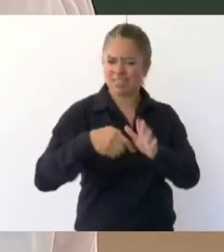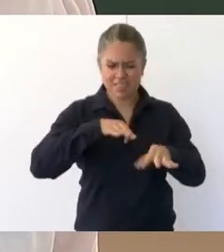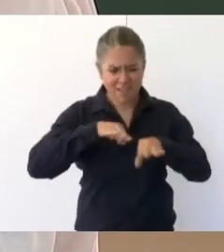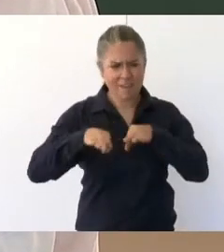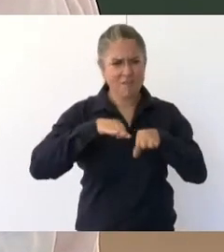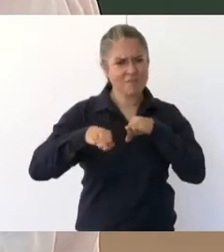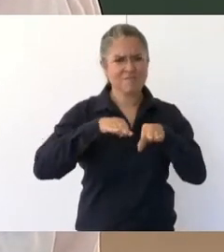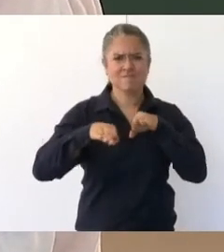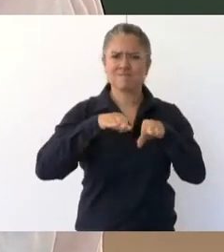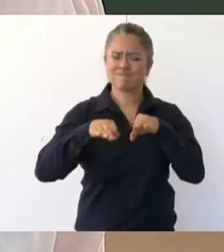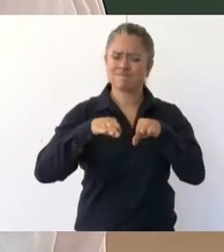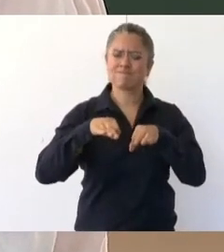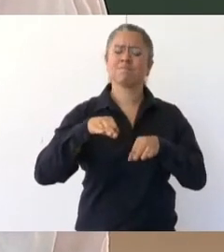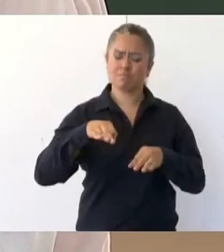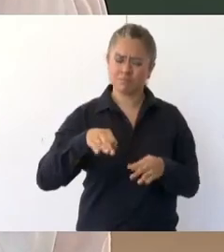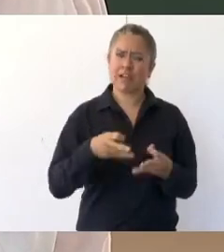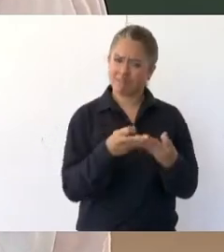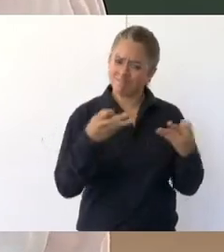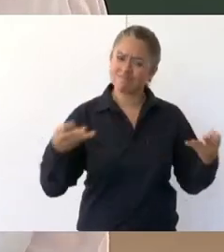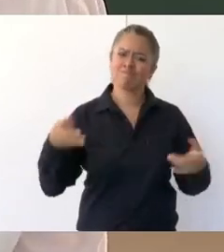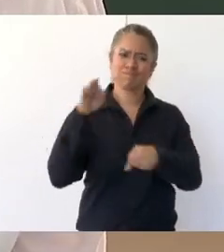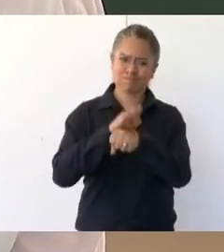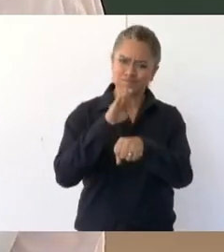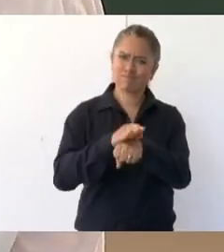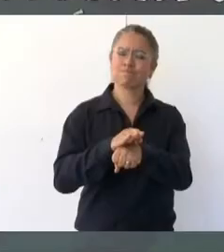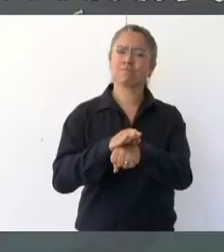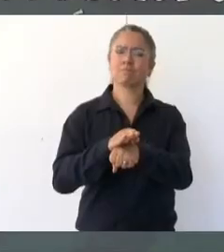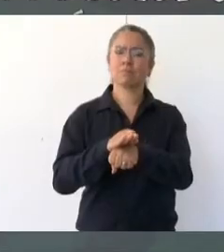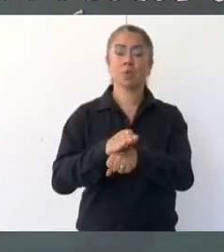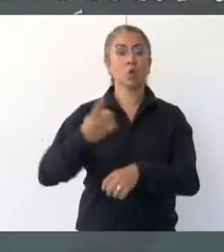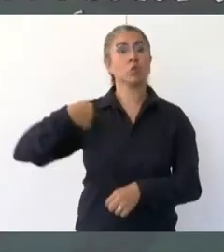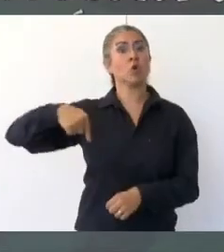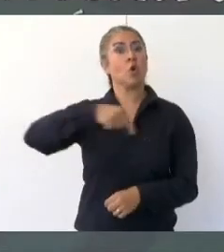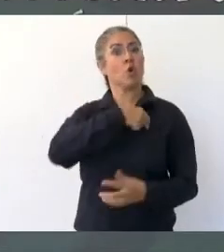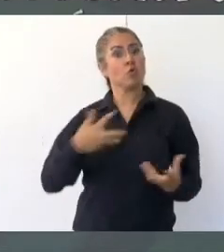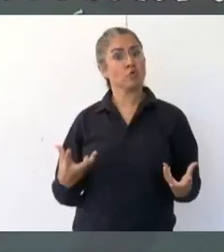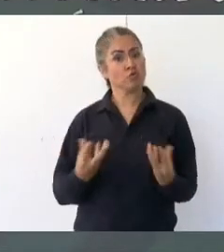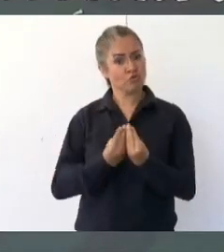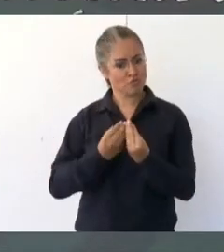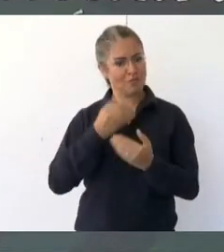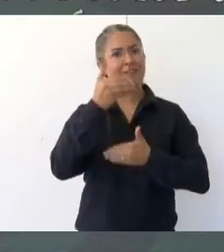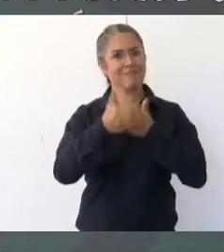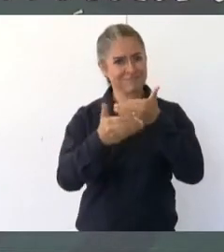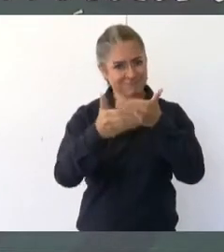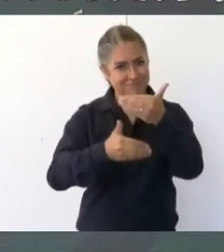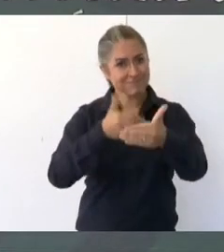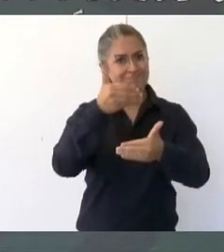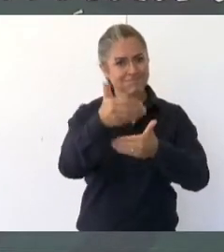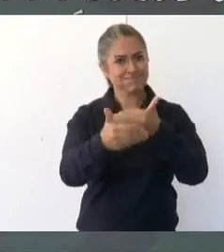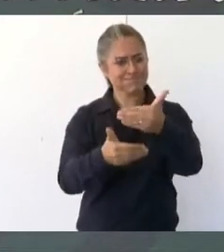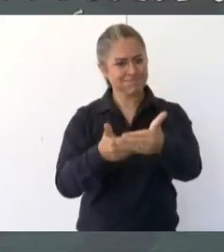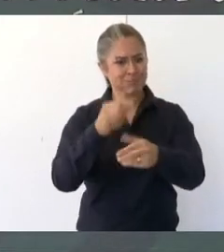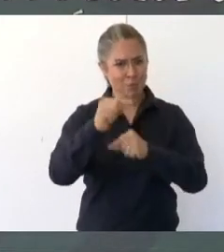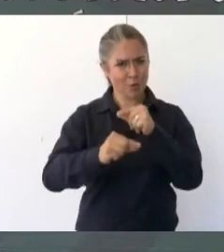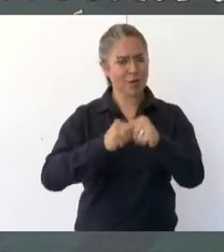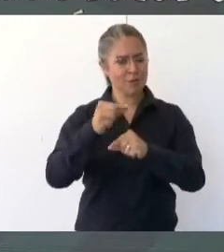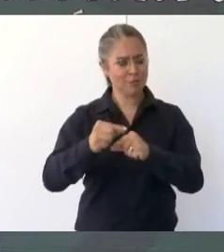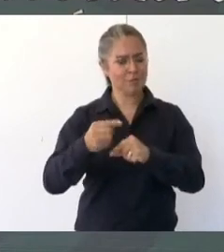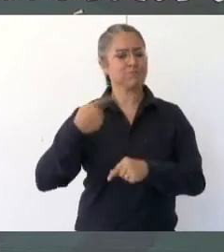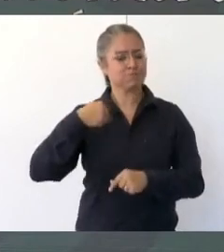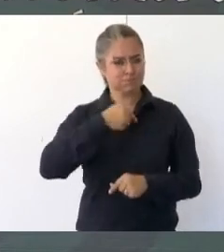su arraigo a la tierra. Juntos avanzaremos para que México cuente con la soberanía alimentaria